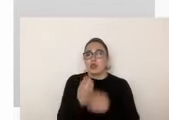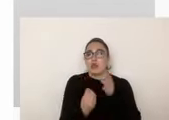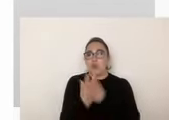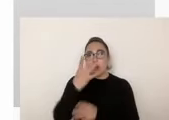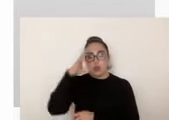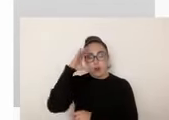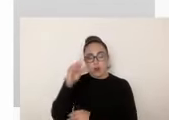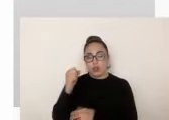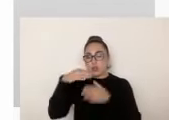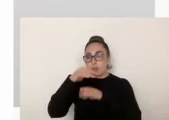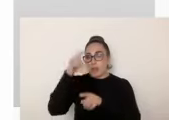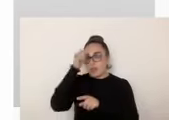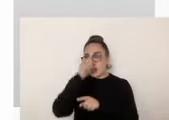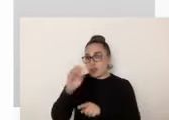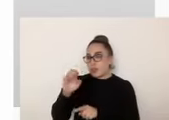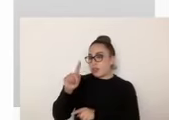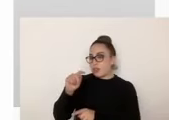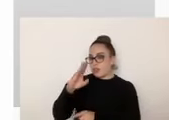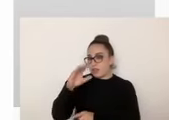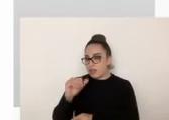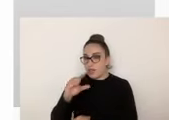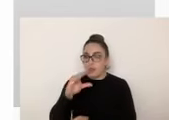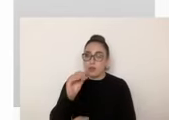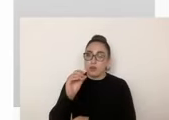teorías éticas consecuencialistas.